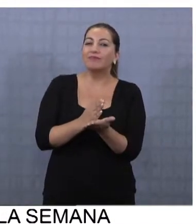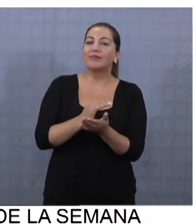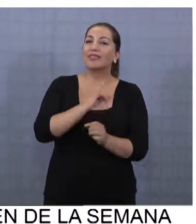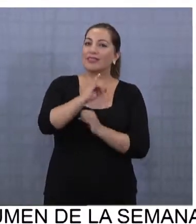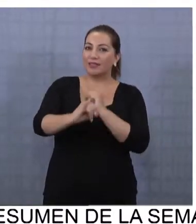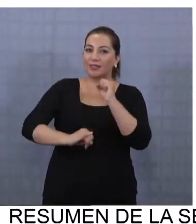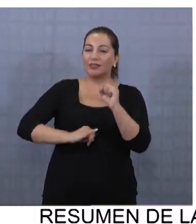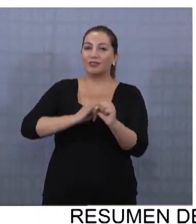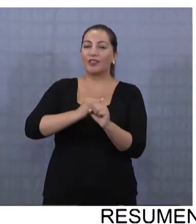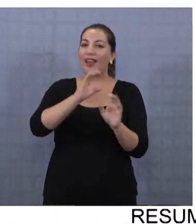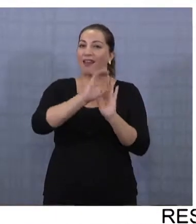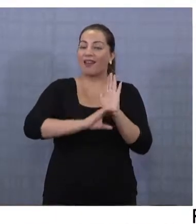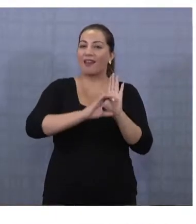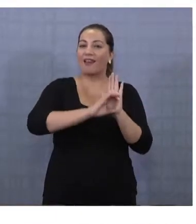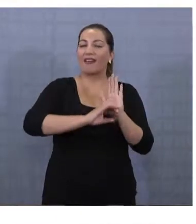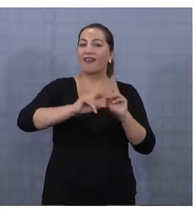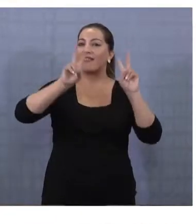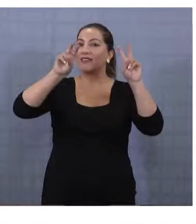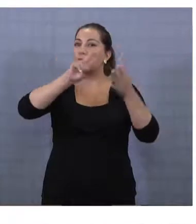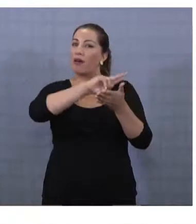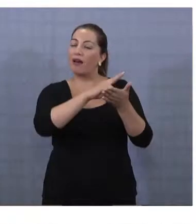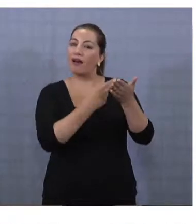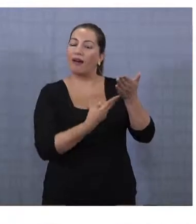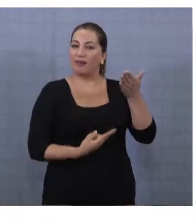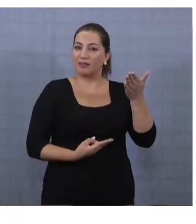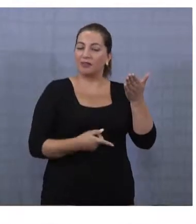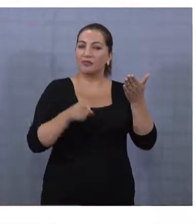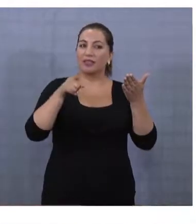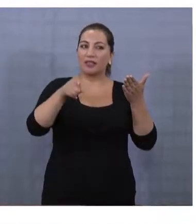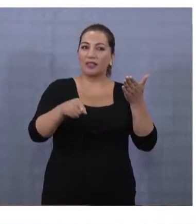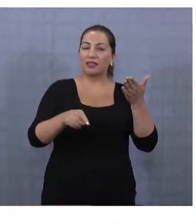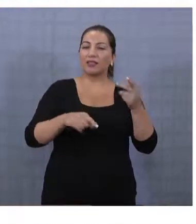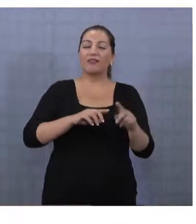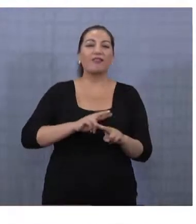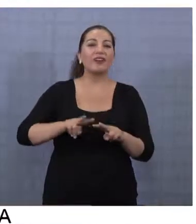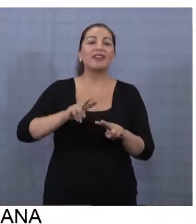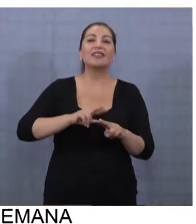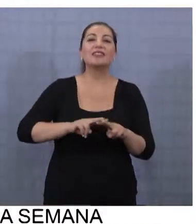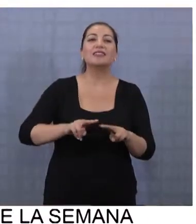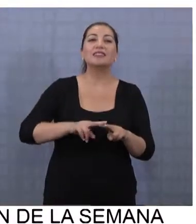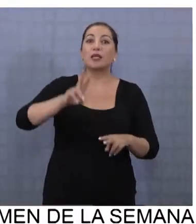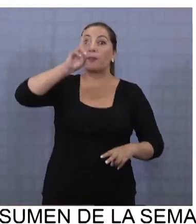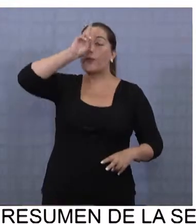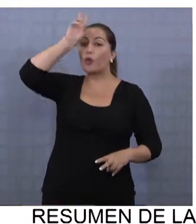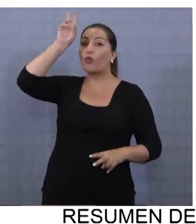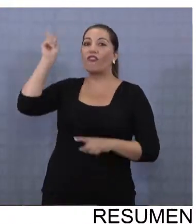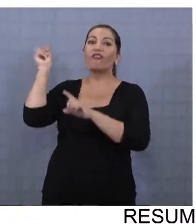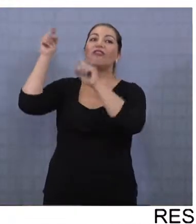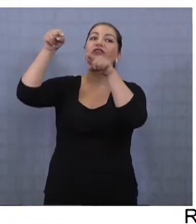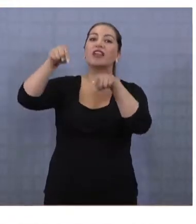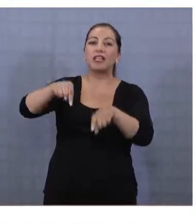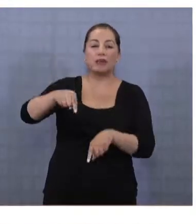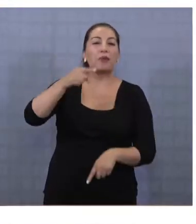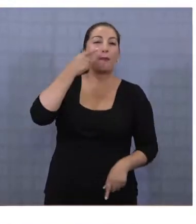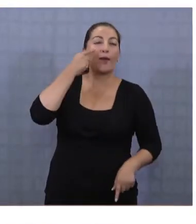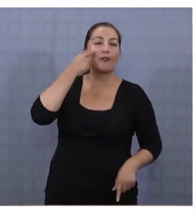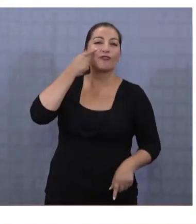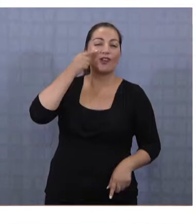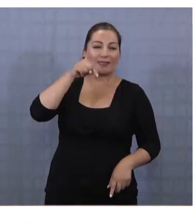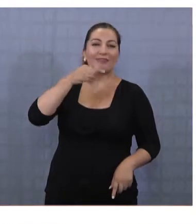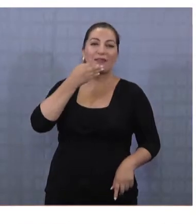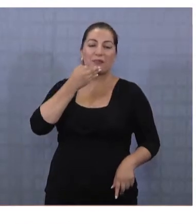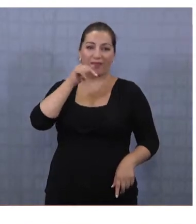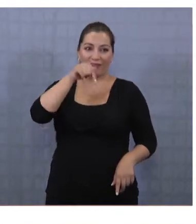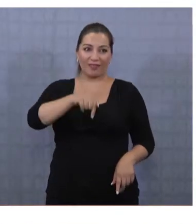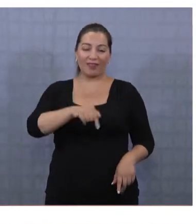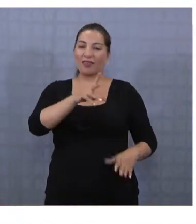internacionalización de su carrera en las artes plásticas, que lo haga traspasar las fronteras de Perú, su país de nacimiento